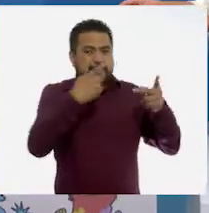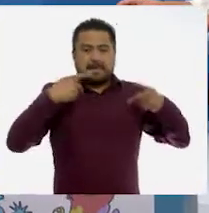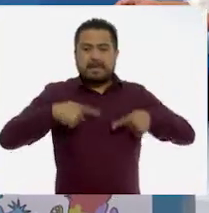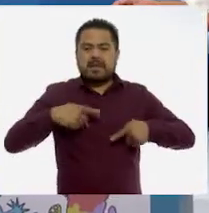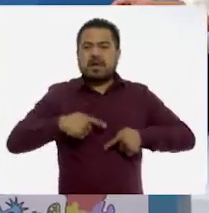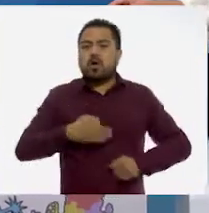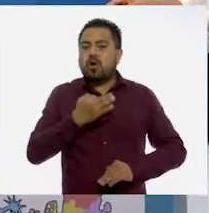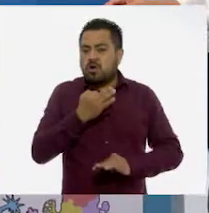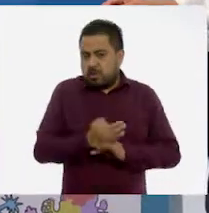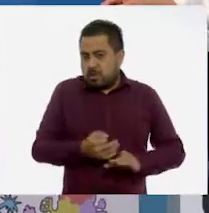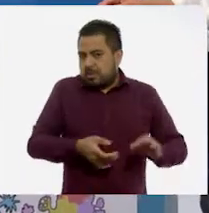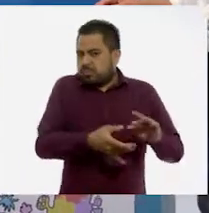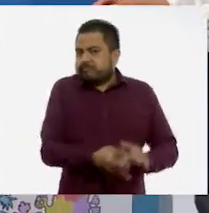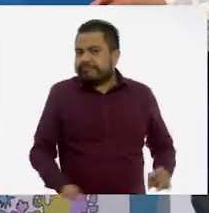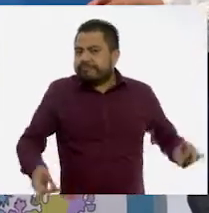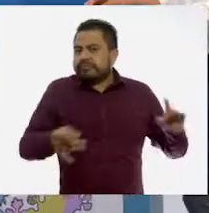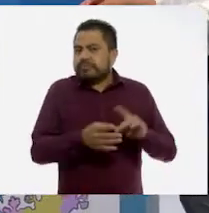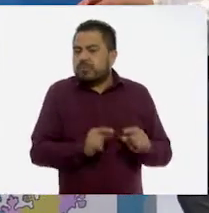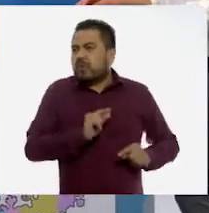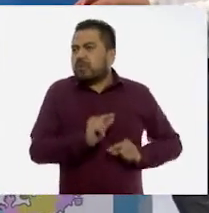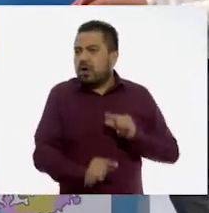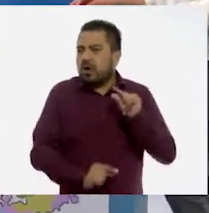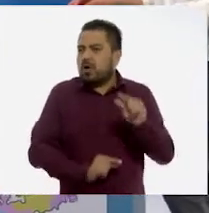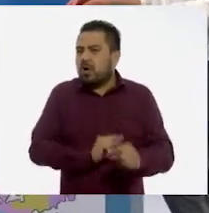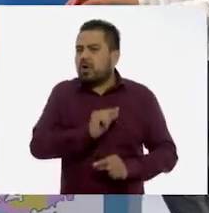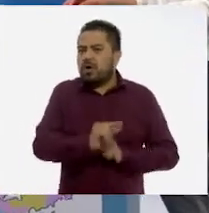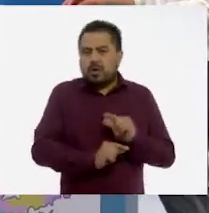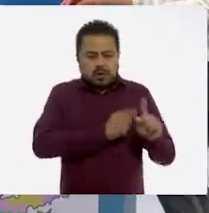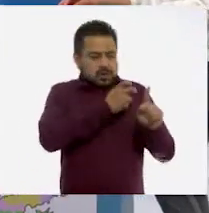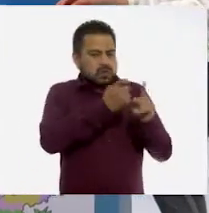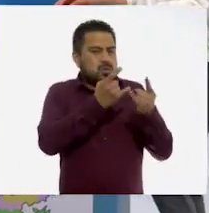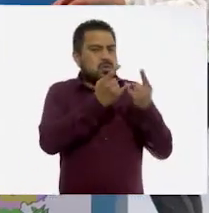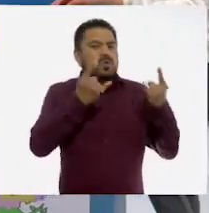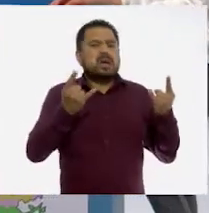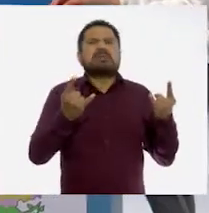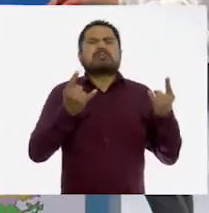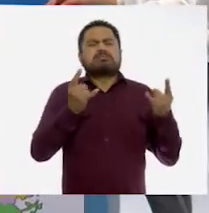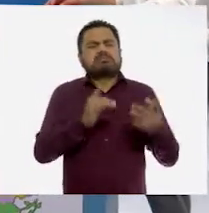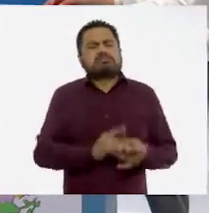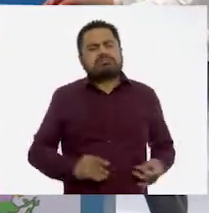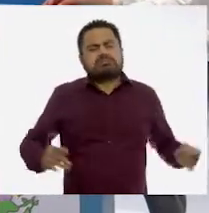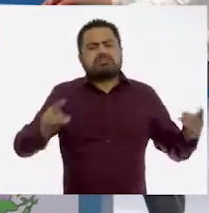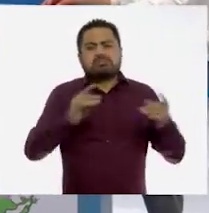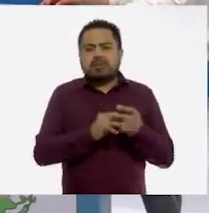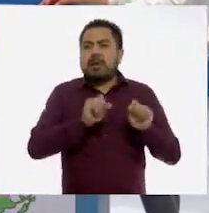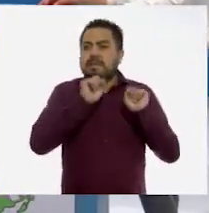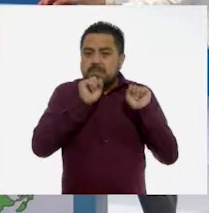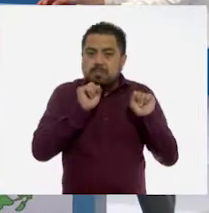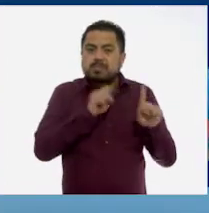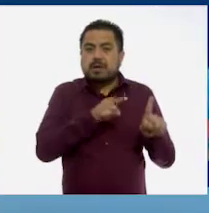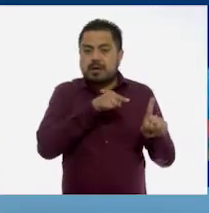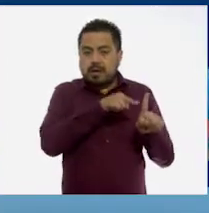quien nos va a contar poco a poco este cuento, esta historia, y también aquí pues nos